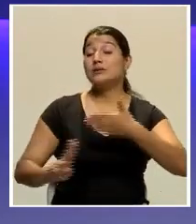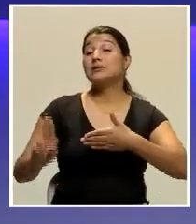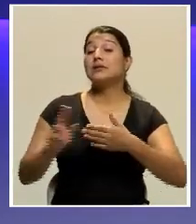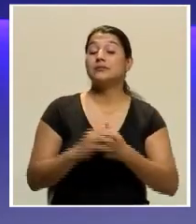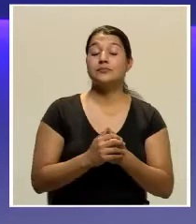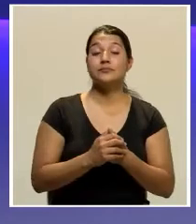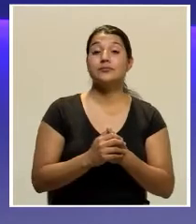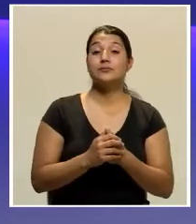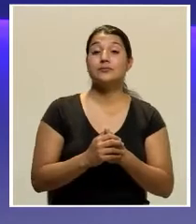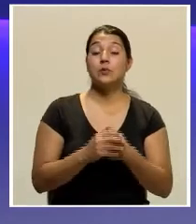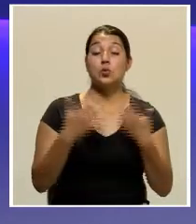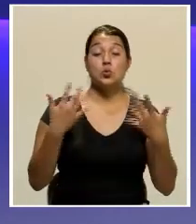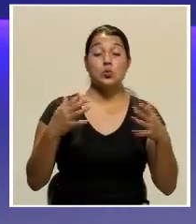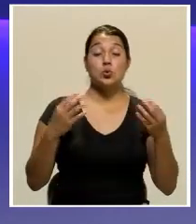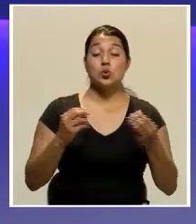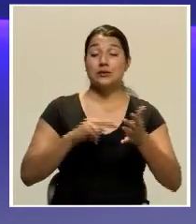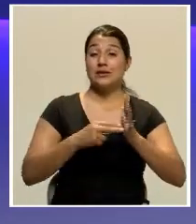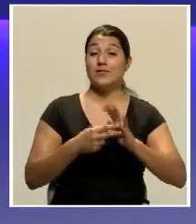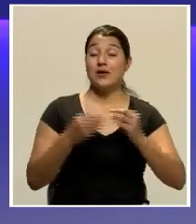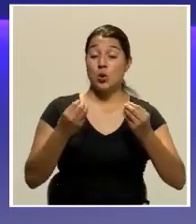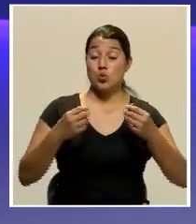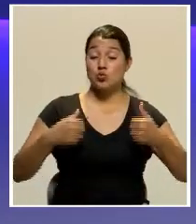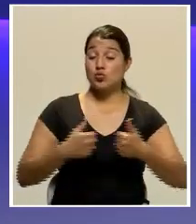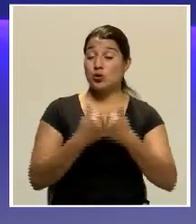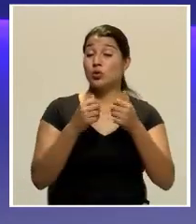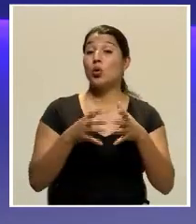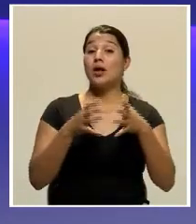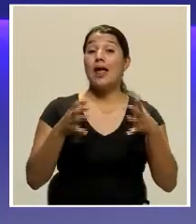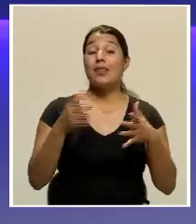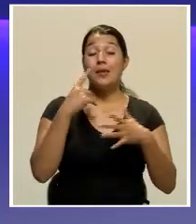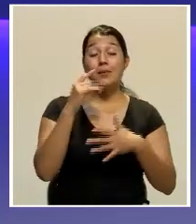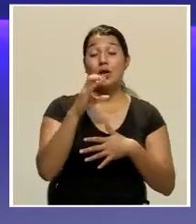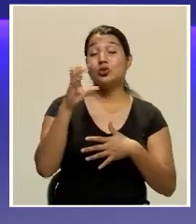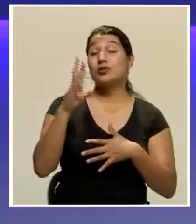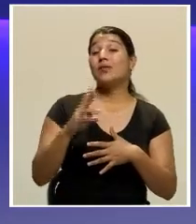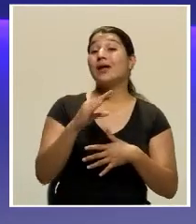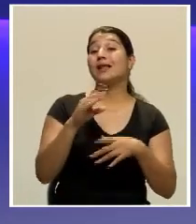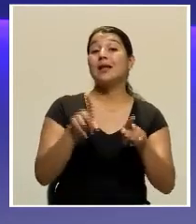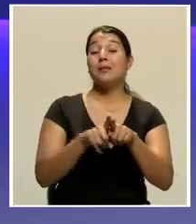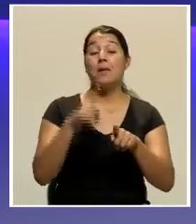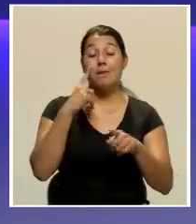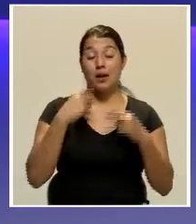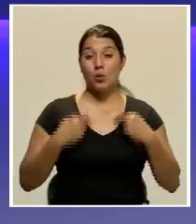universidades? Enorme desafío, no para Costa Rica, para la raza humana.